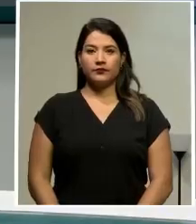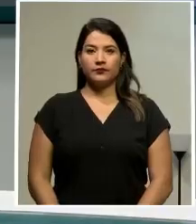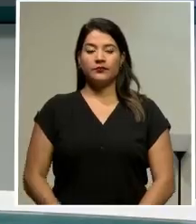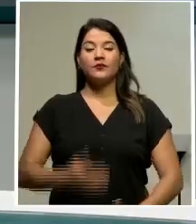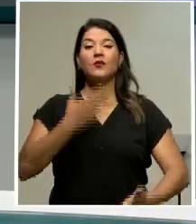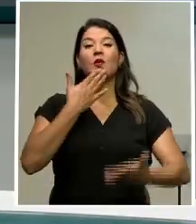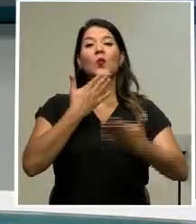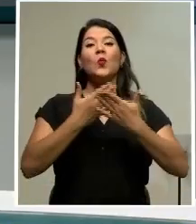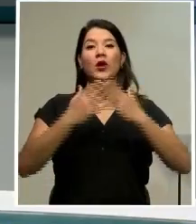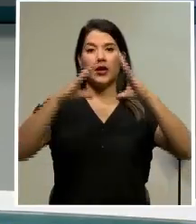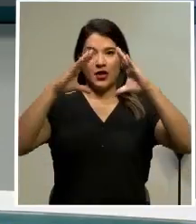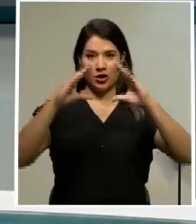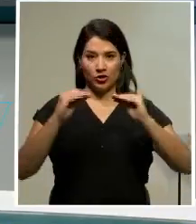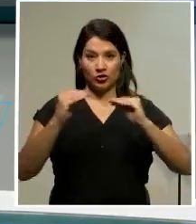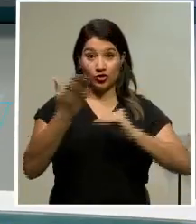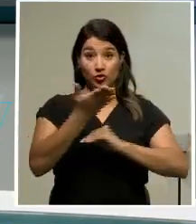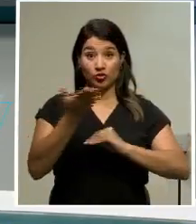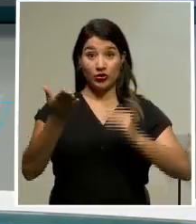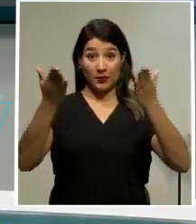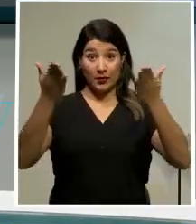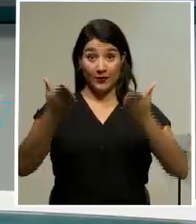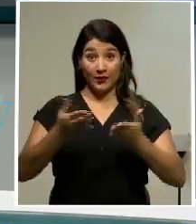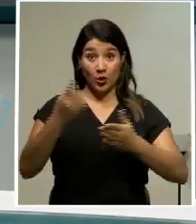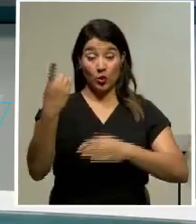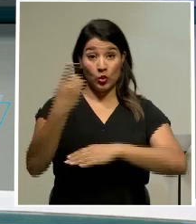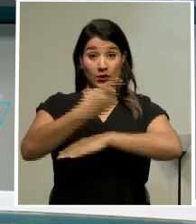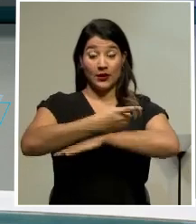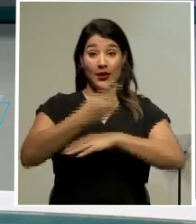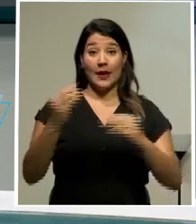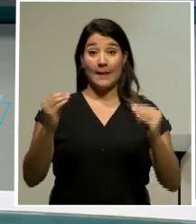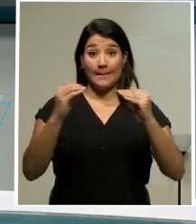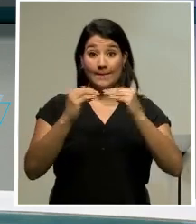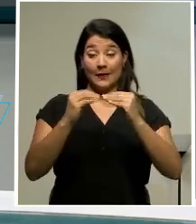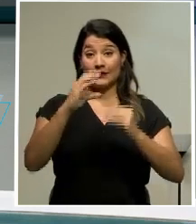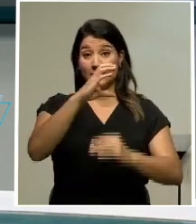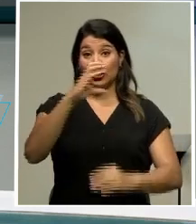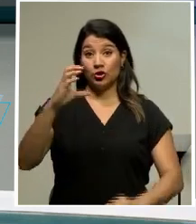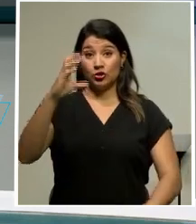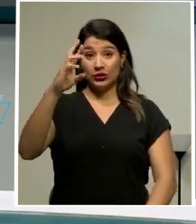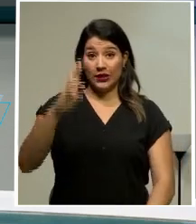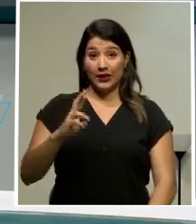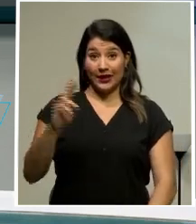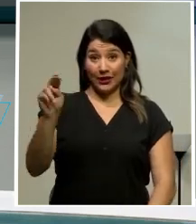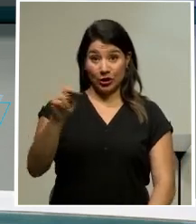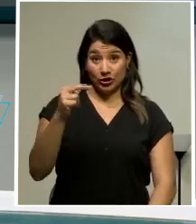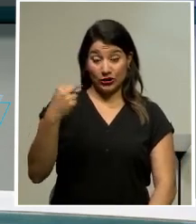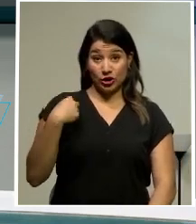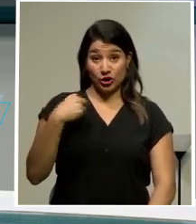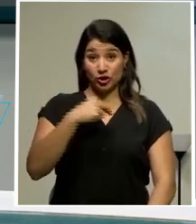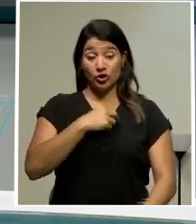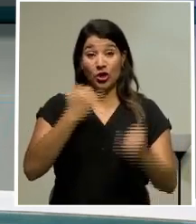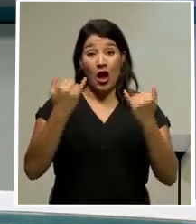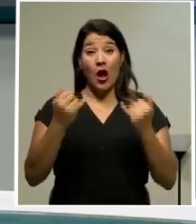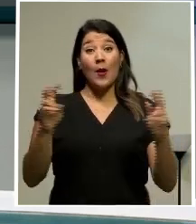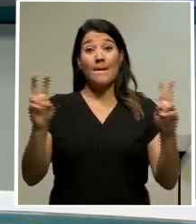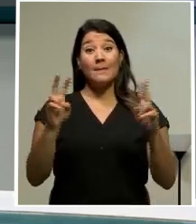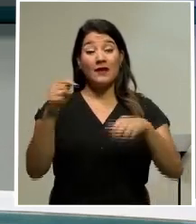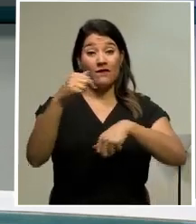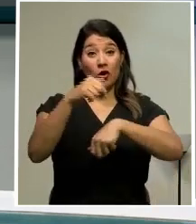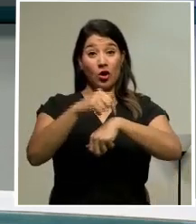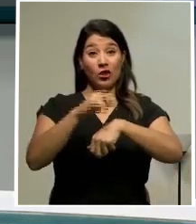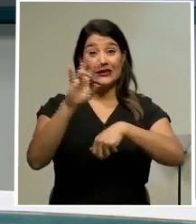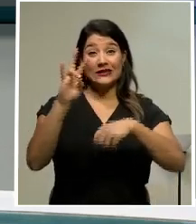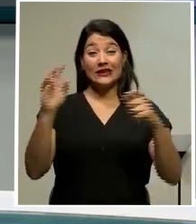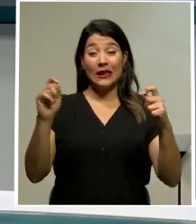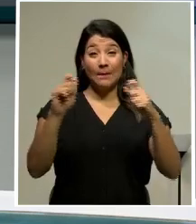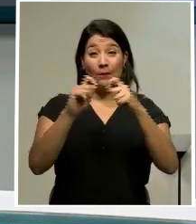Buenas noches, bienvenidos a una nueva edición estelar de Costa Rica Noticias. Estamos en vivo, 7 en punto de la noche,